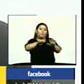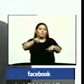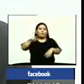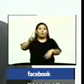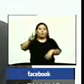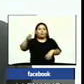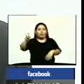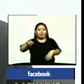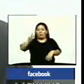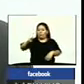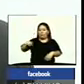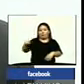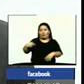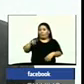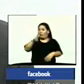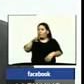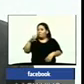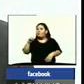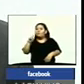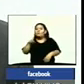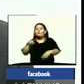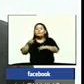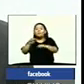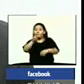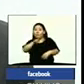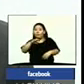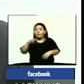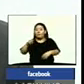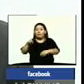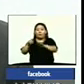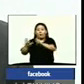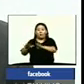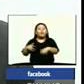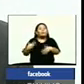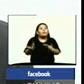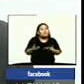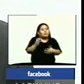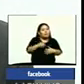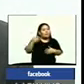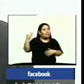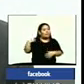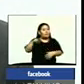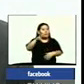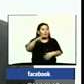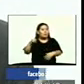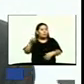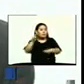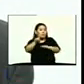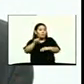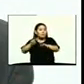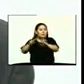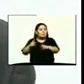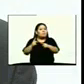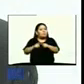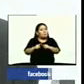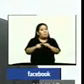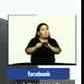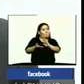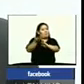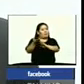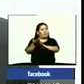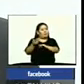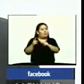2018 y de un crecimiento del 10,2% en el 2017. No obstante, digamos que